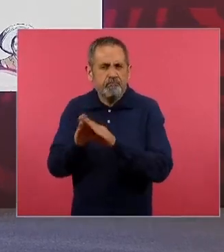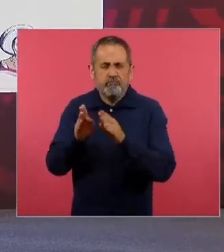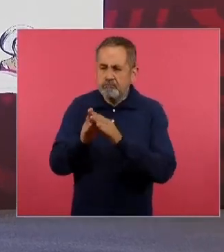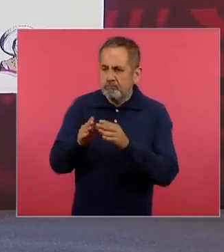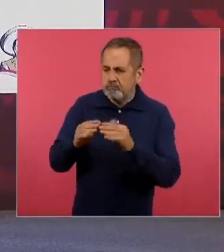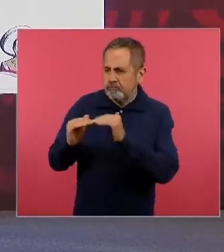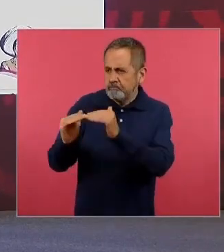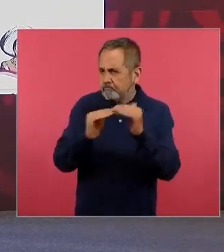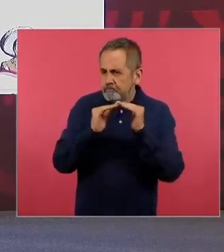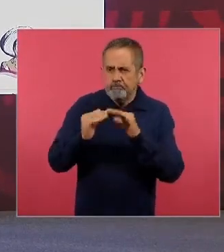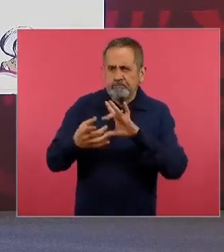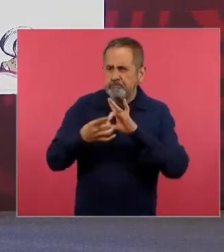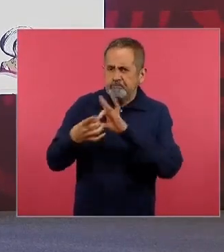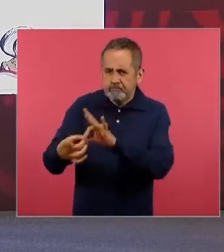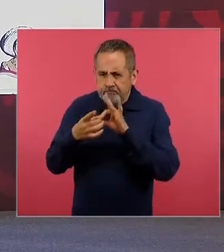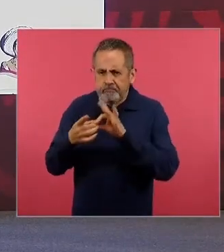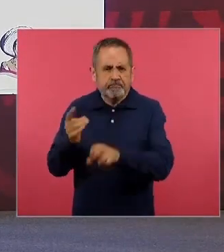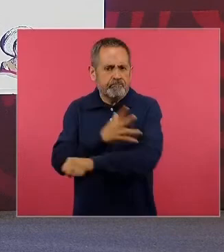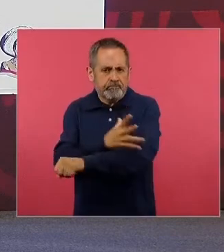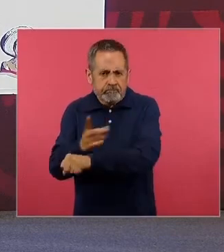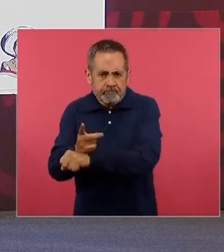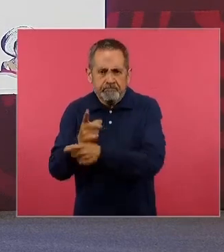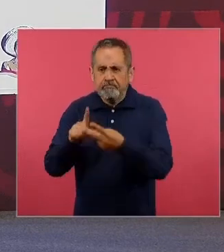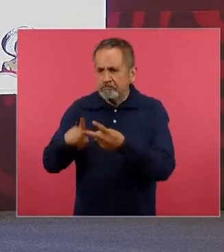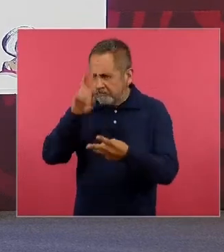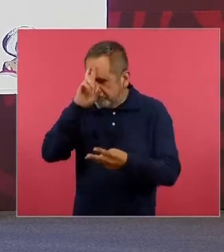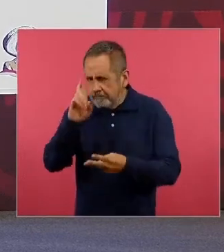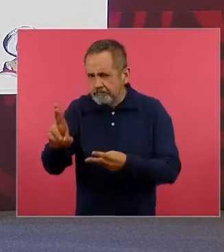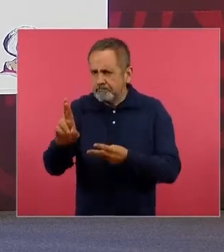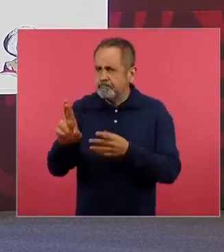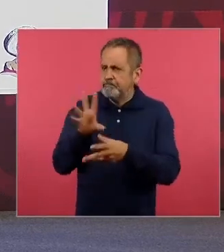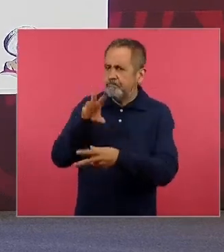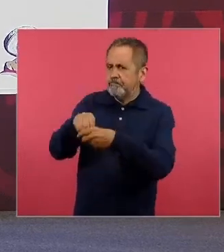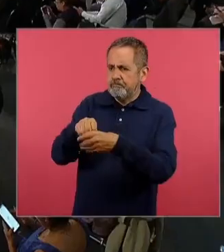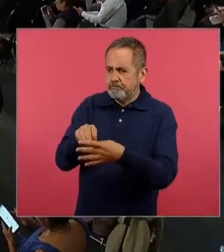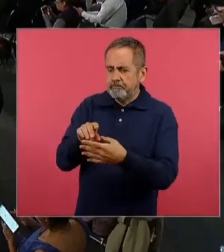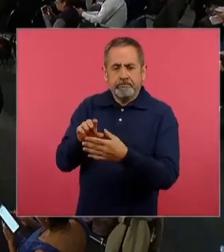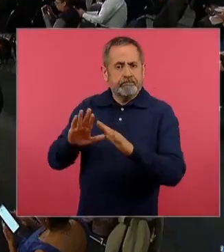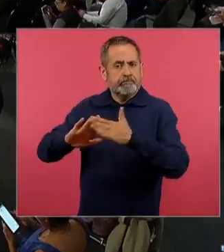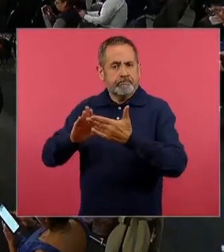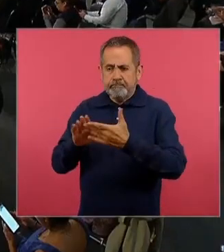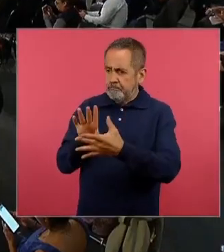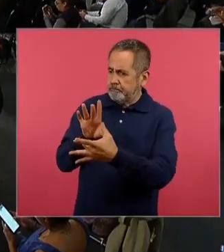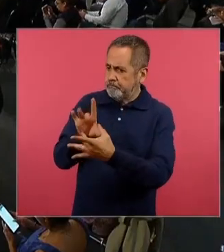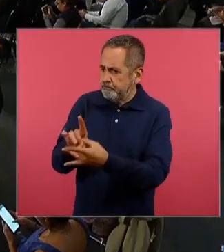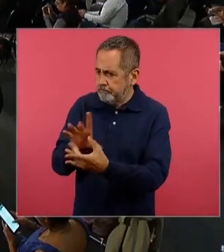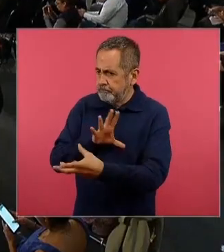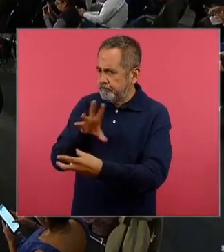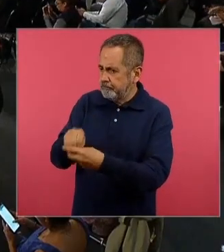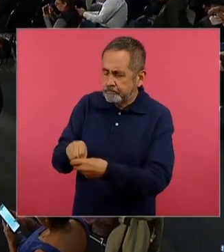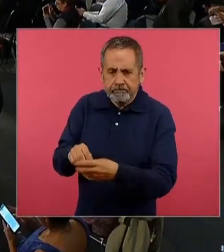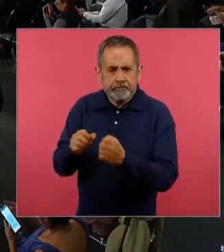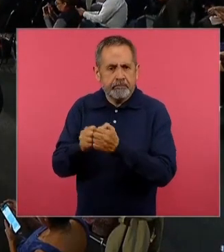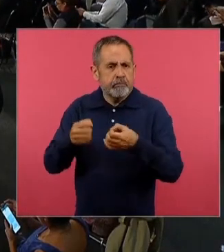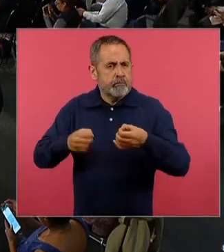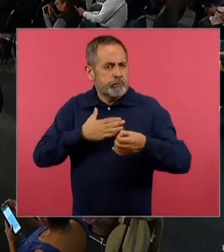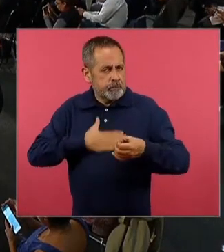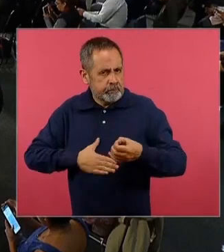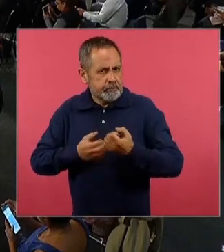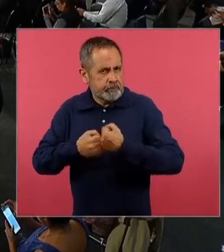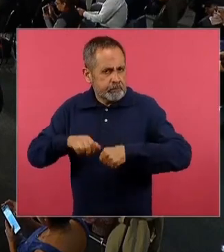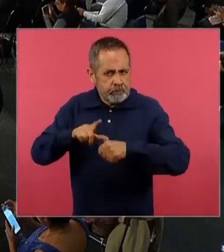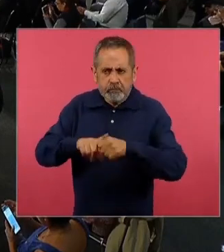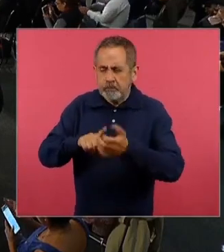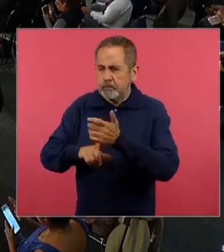solidaridad, de honestidad, de respeto, de vinculación con la comunidad, la justicia social, el aprecio